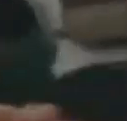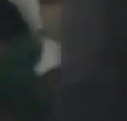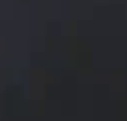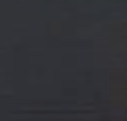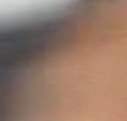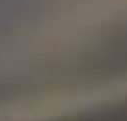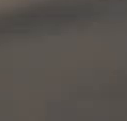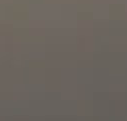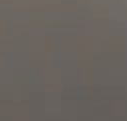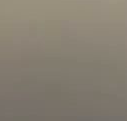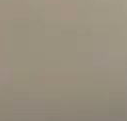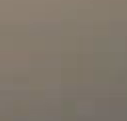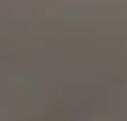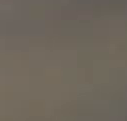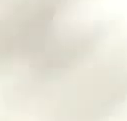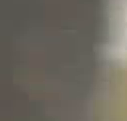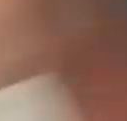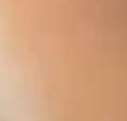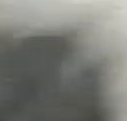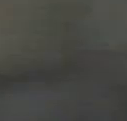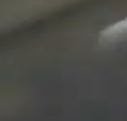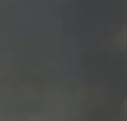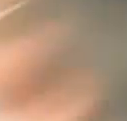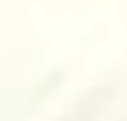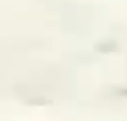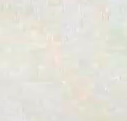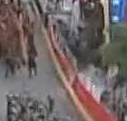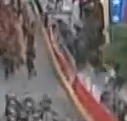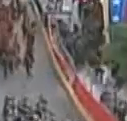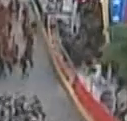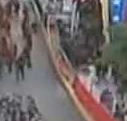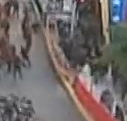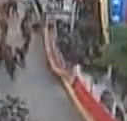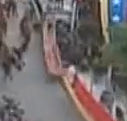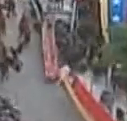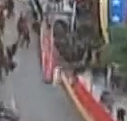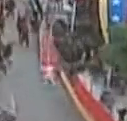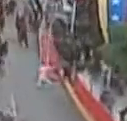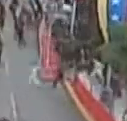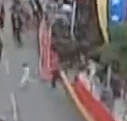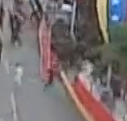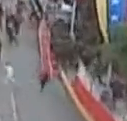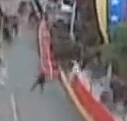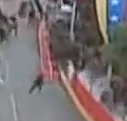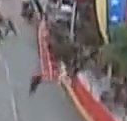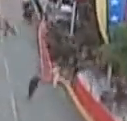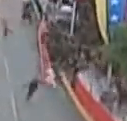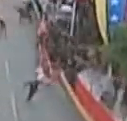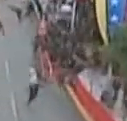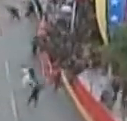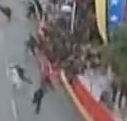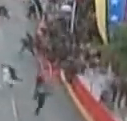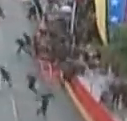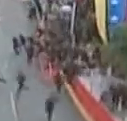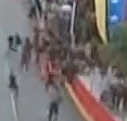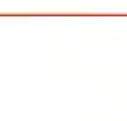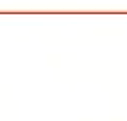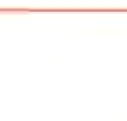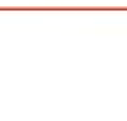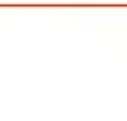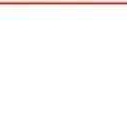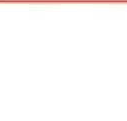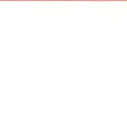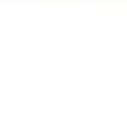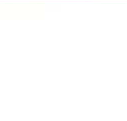de la República Bolivariana de Venezuela. Las investigaciones han determinado como posibles autores intelectuales a Rider